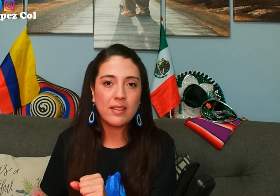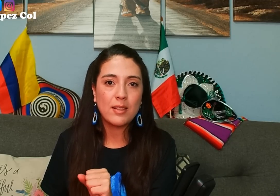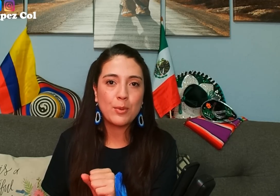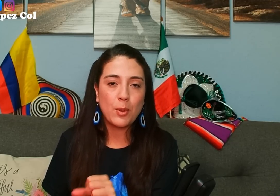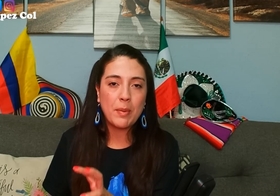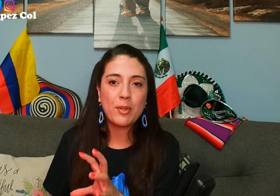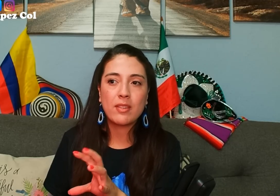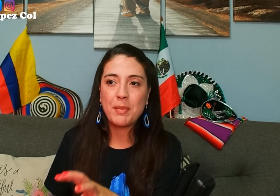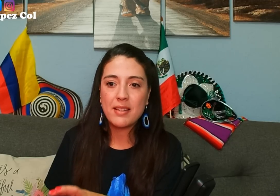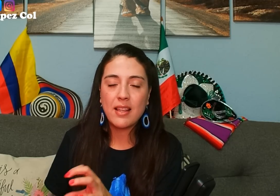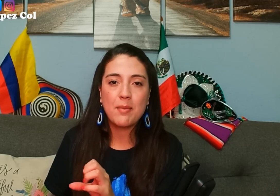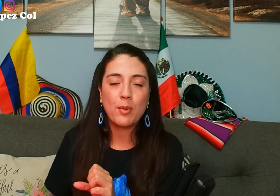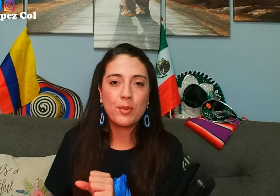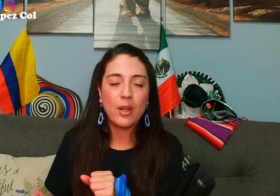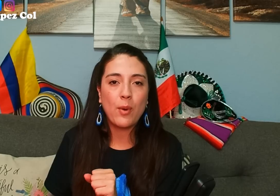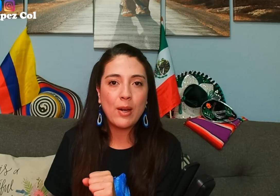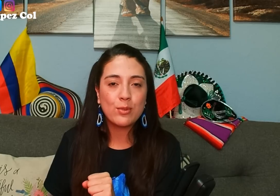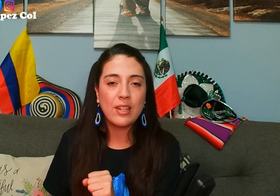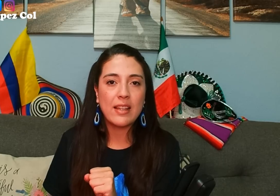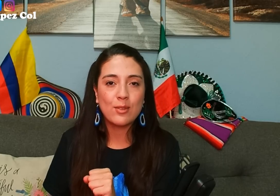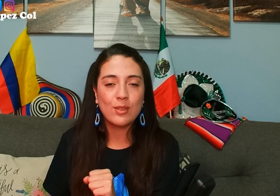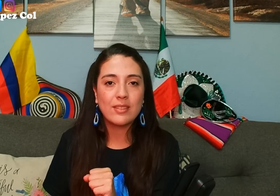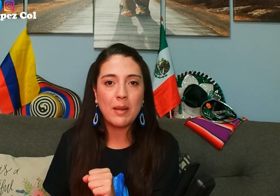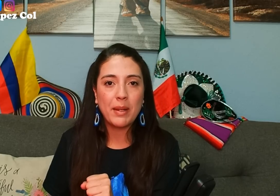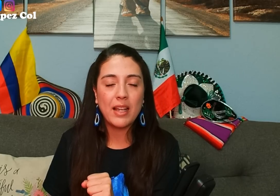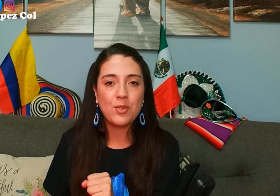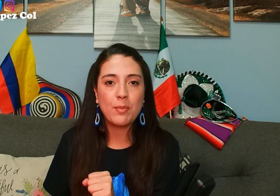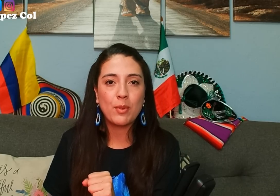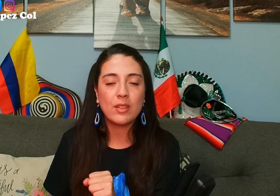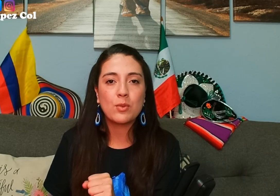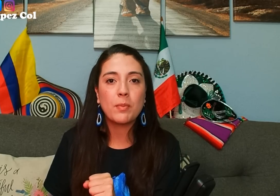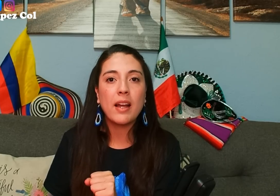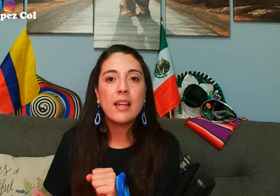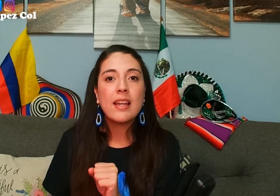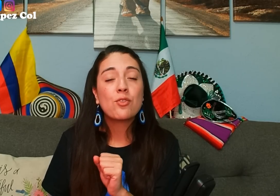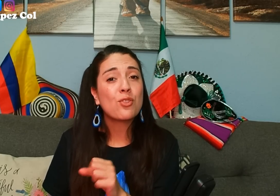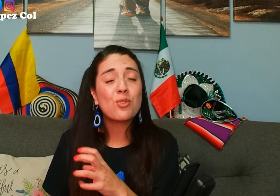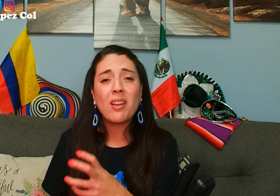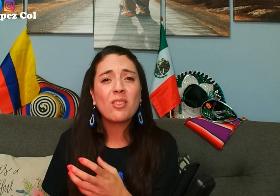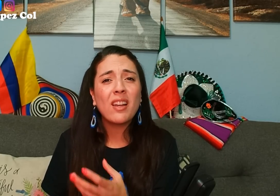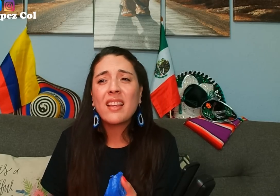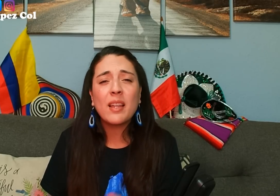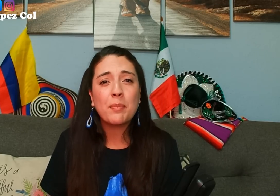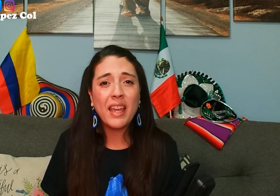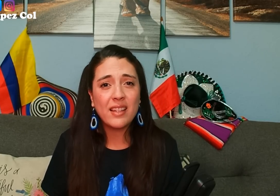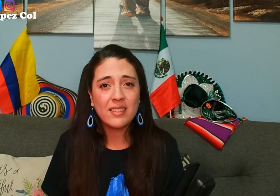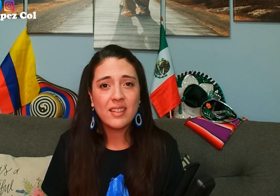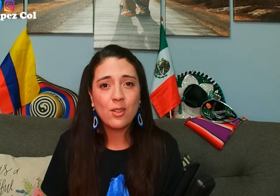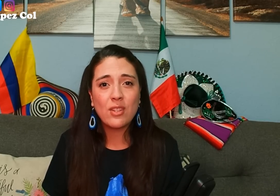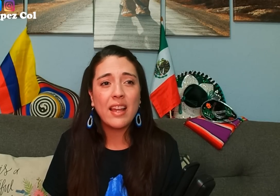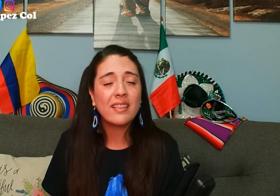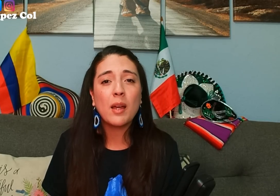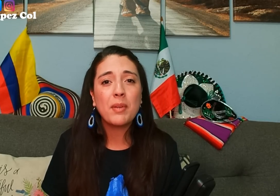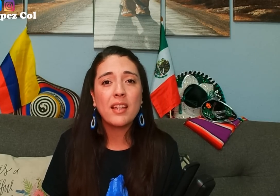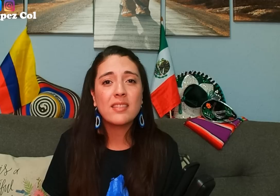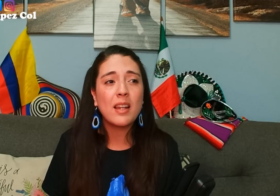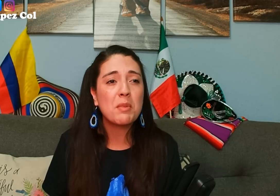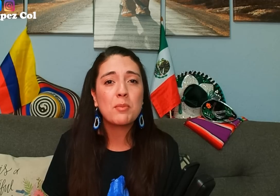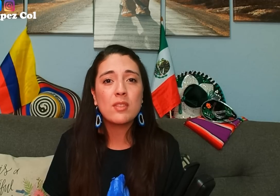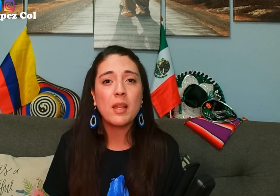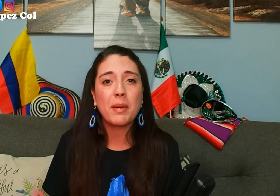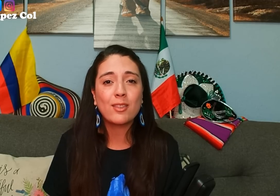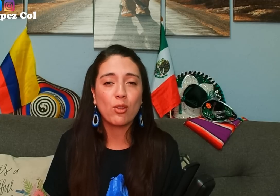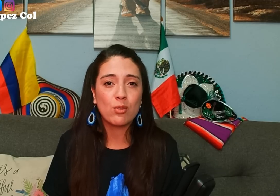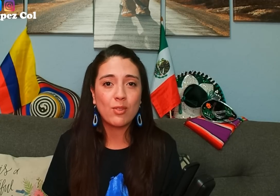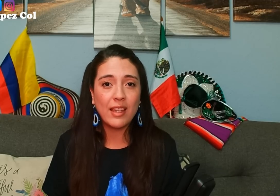otras partes en Europa, porque también está involucrado Austria, que es donde está el penacho de Moctezuma, yo no estoy hablando de la gente a pie. O sea, la gente a pie está en el